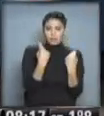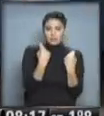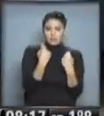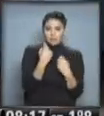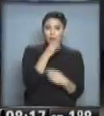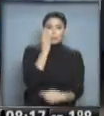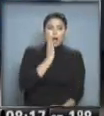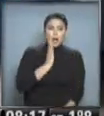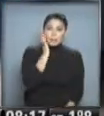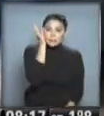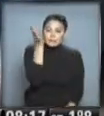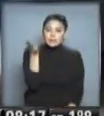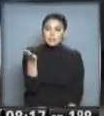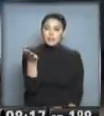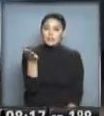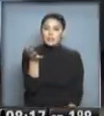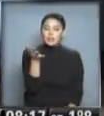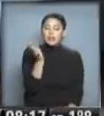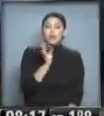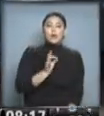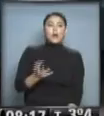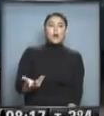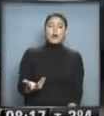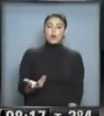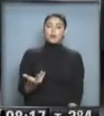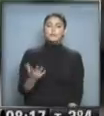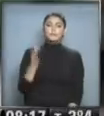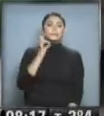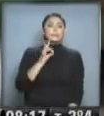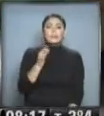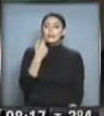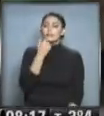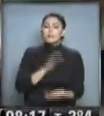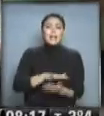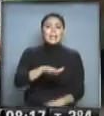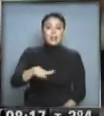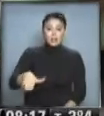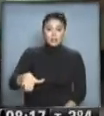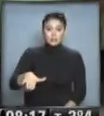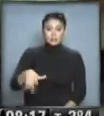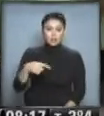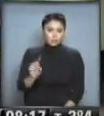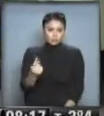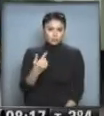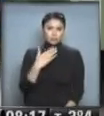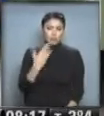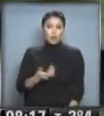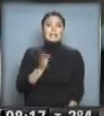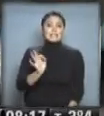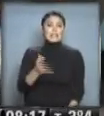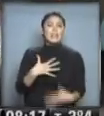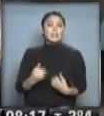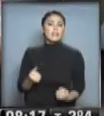muy dócil o si también hay expectativas en relación a niños que tomen iniciativas que sepan